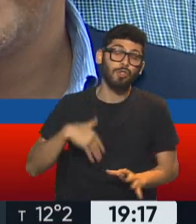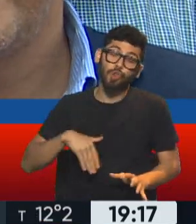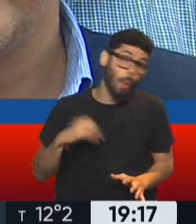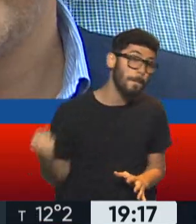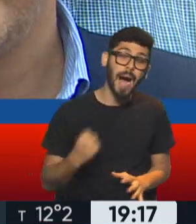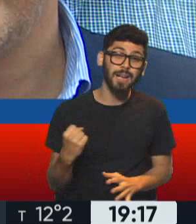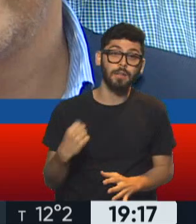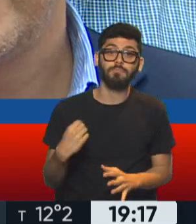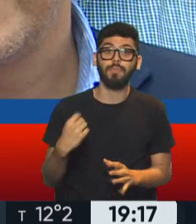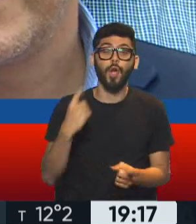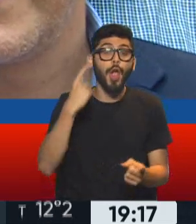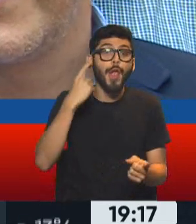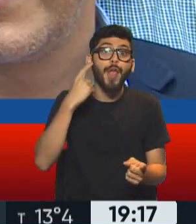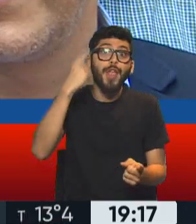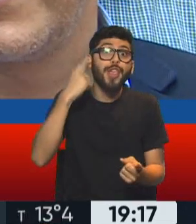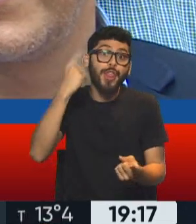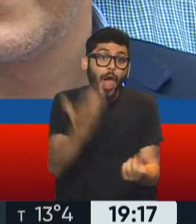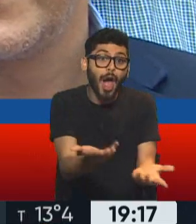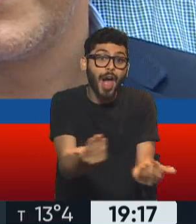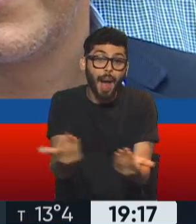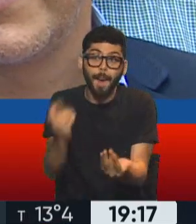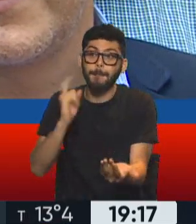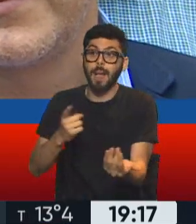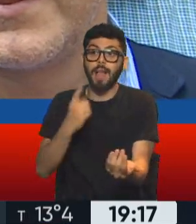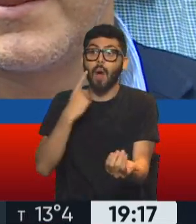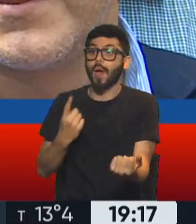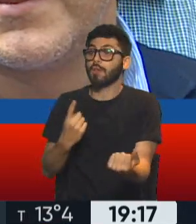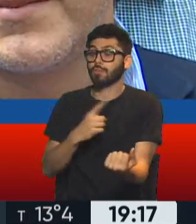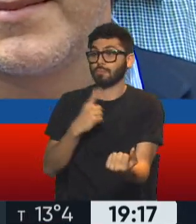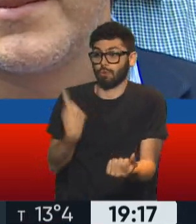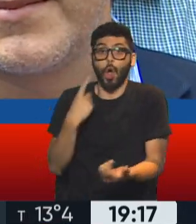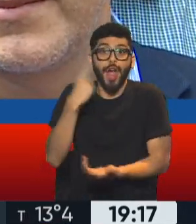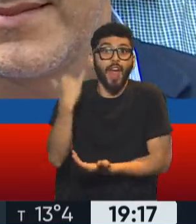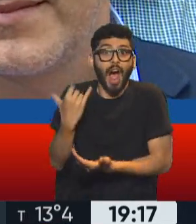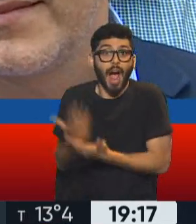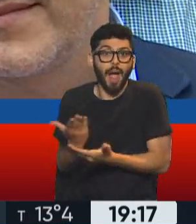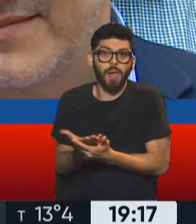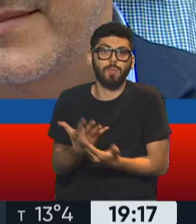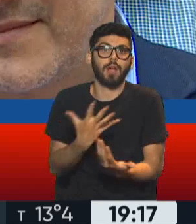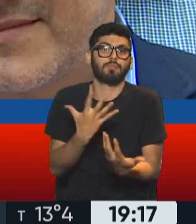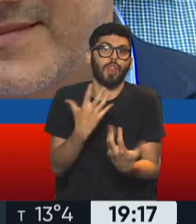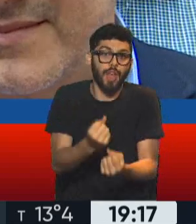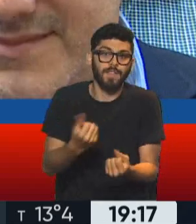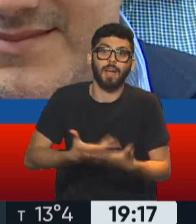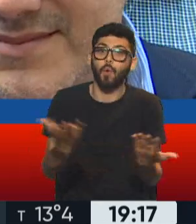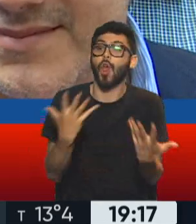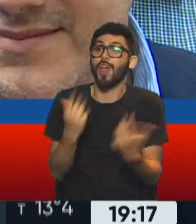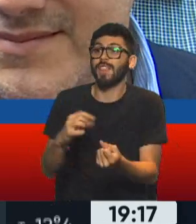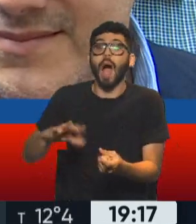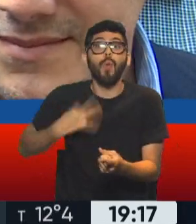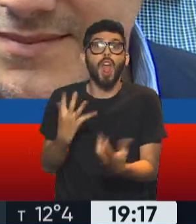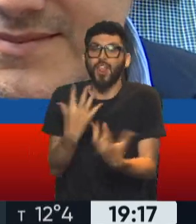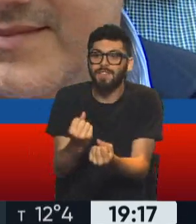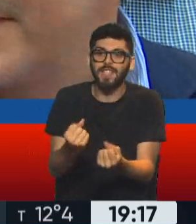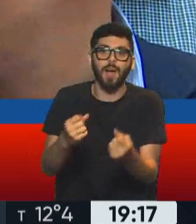es acumular ideas y acumular poder para las ideas en realidad que venimos sosteniendo, defensa de lo público, defensa de la vida, defensa de la igualdad